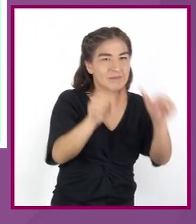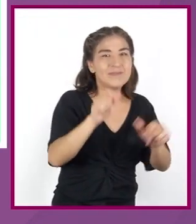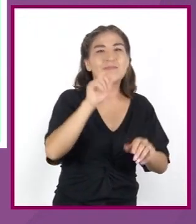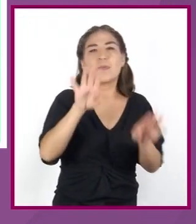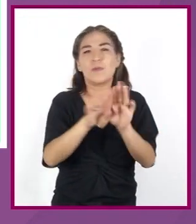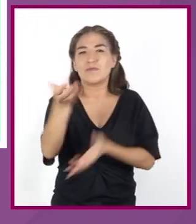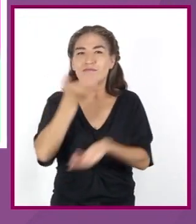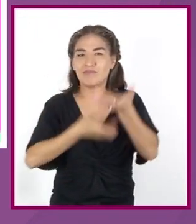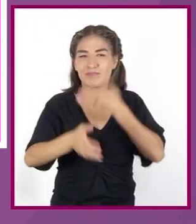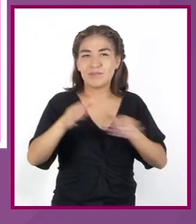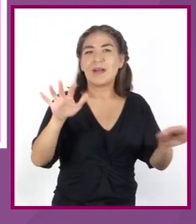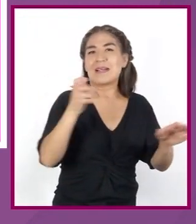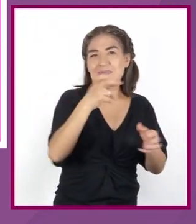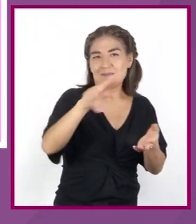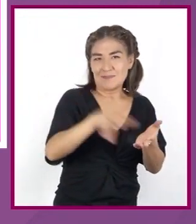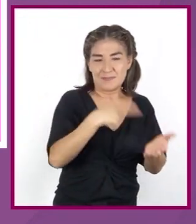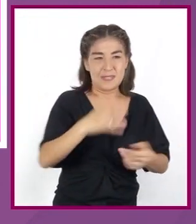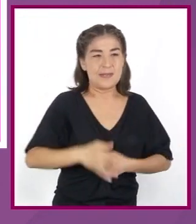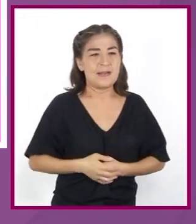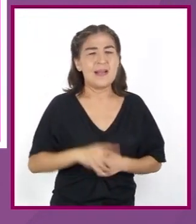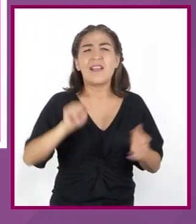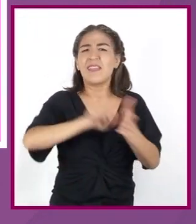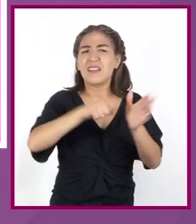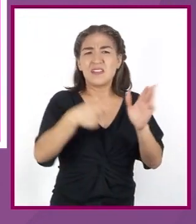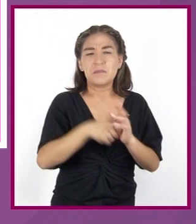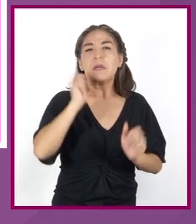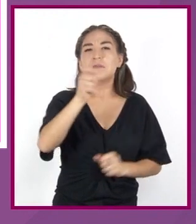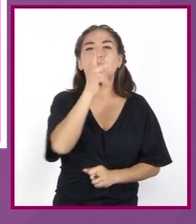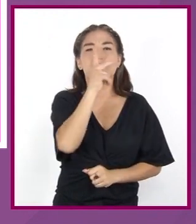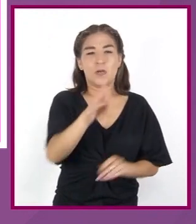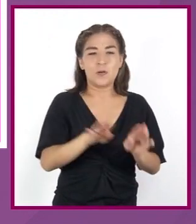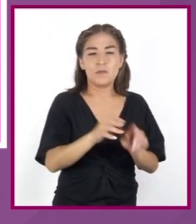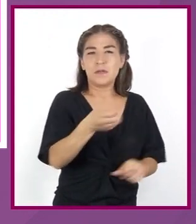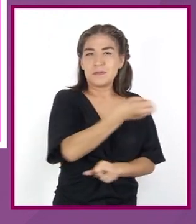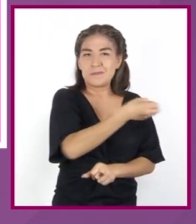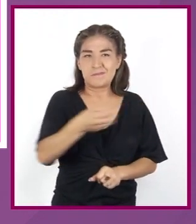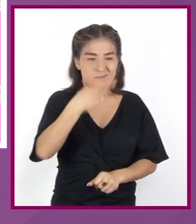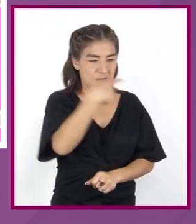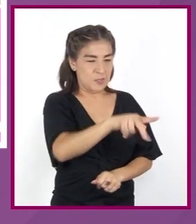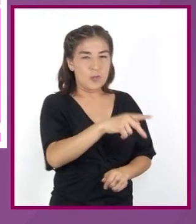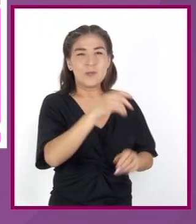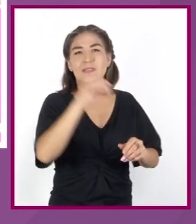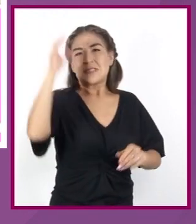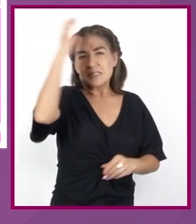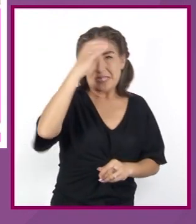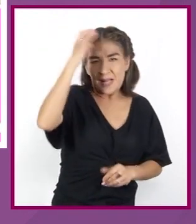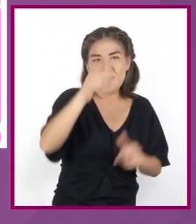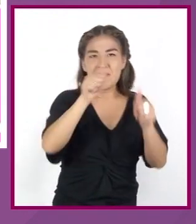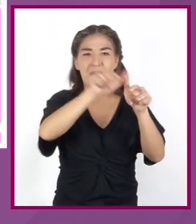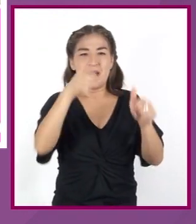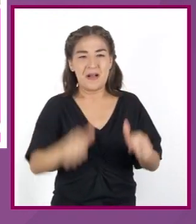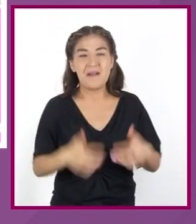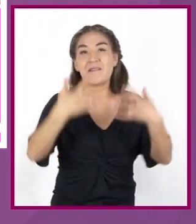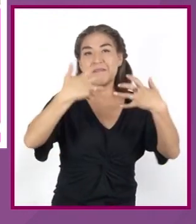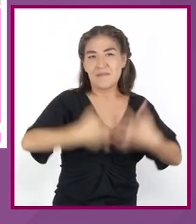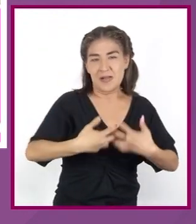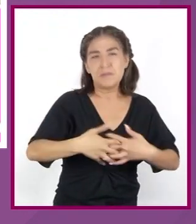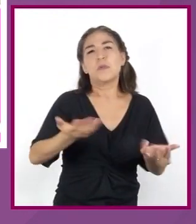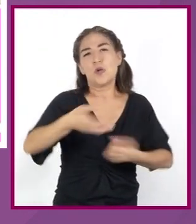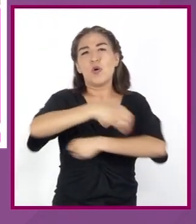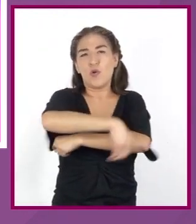mercadotecnia. Los tecnicismos son palabras propias de una ciencia, arte, industria y